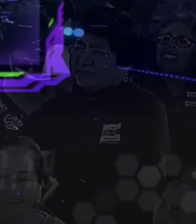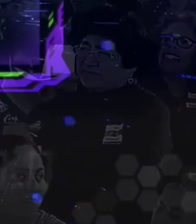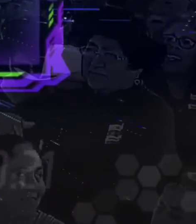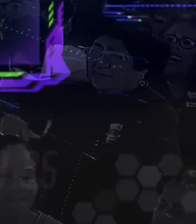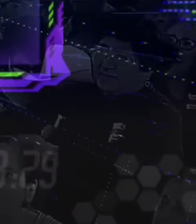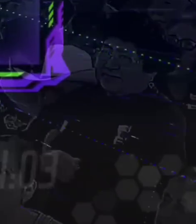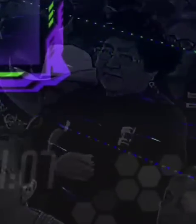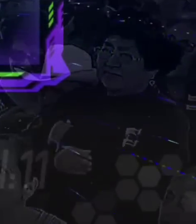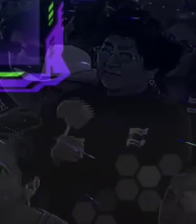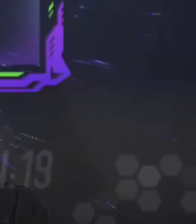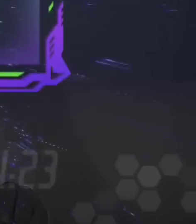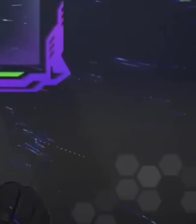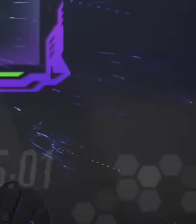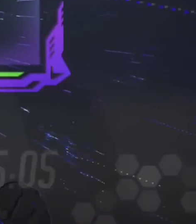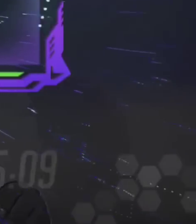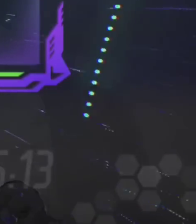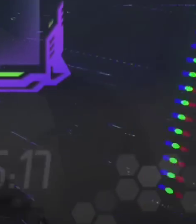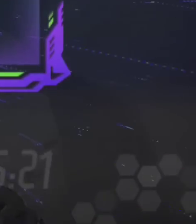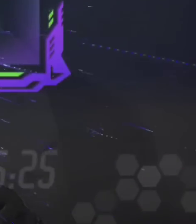Viva México